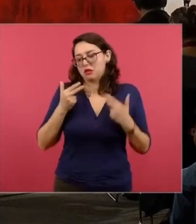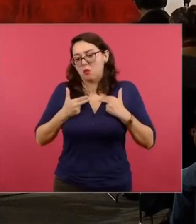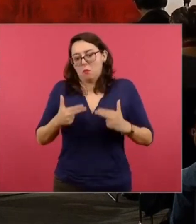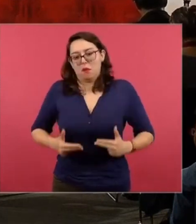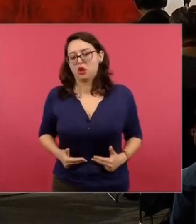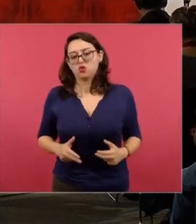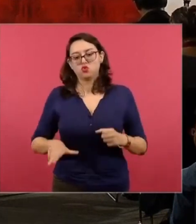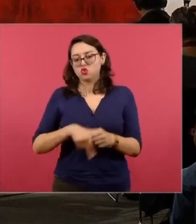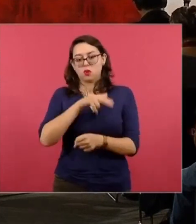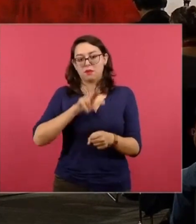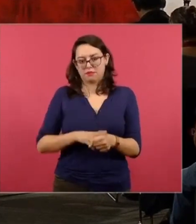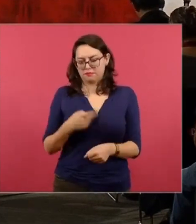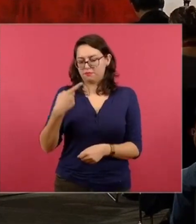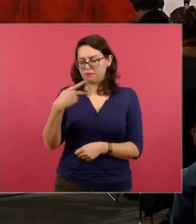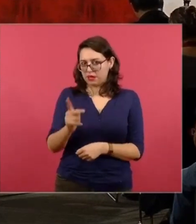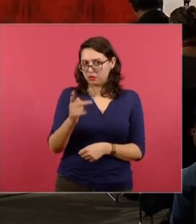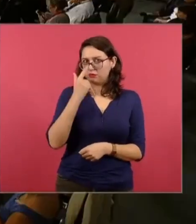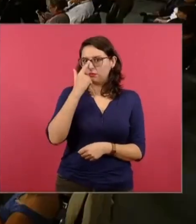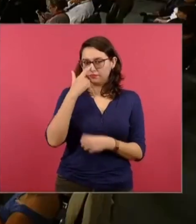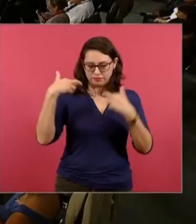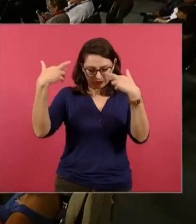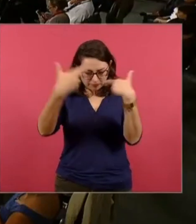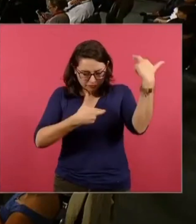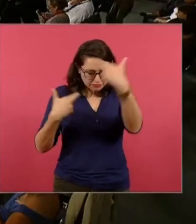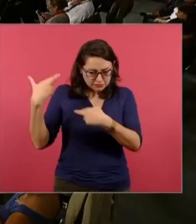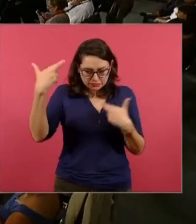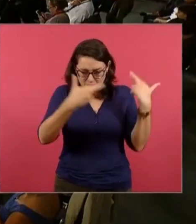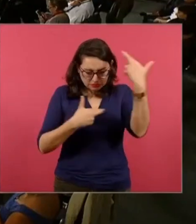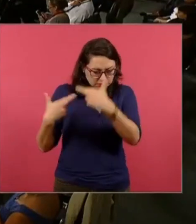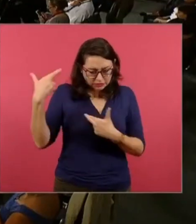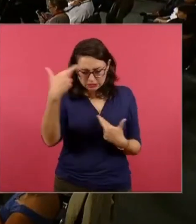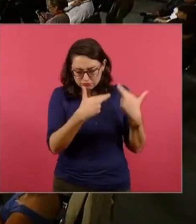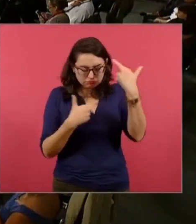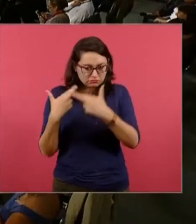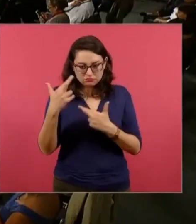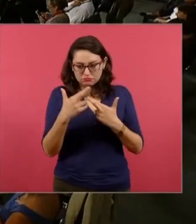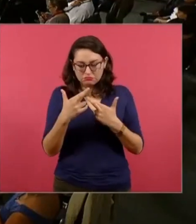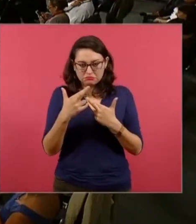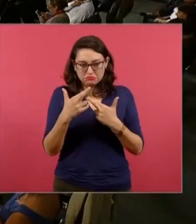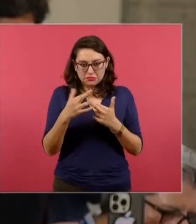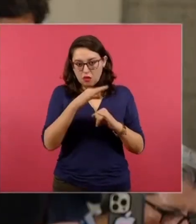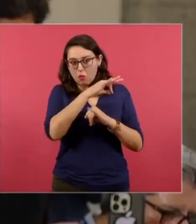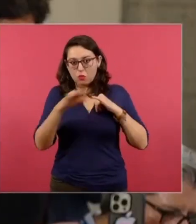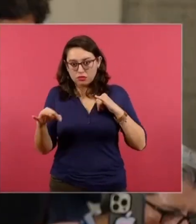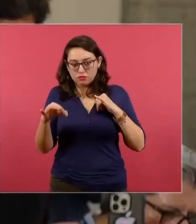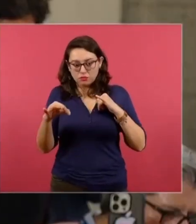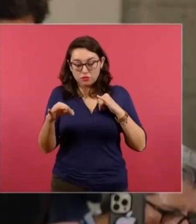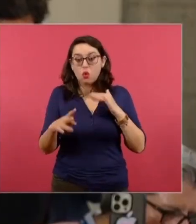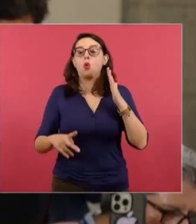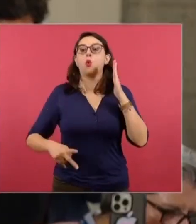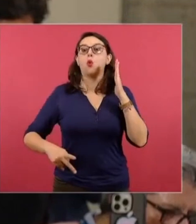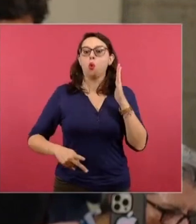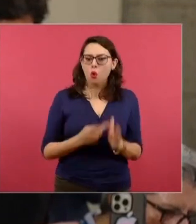que pasó por más de 900 revisiones un libro, ¿cómo filtraron esas fallas